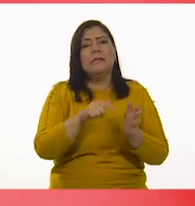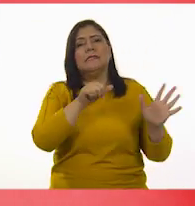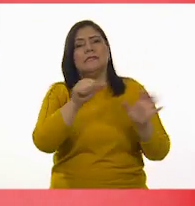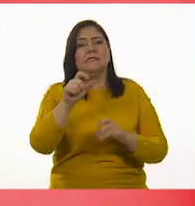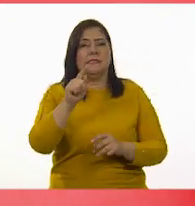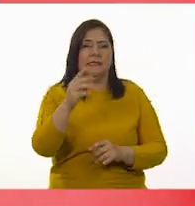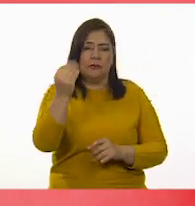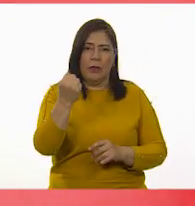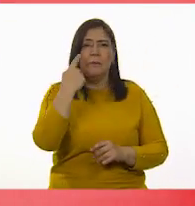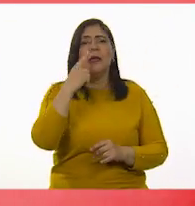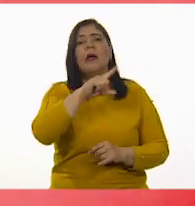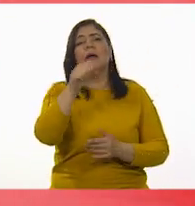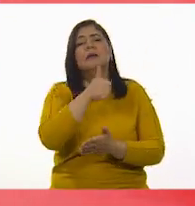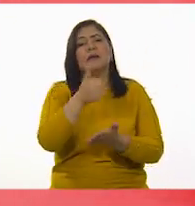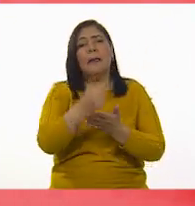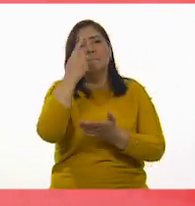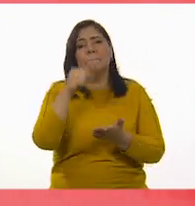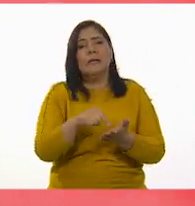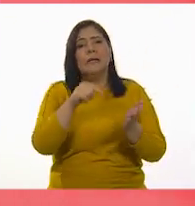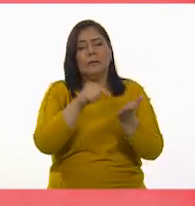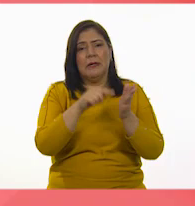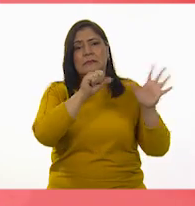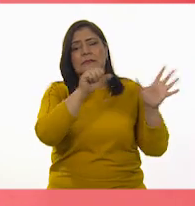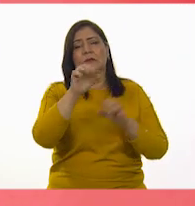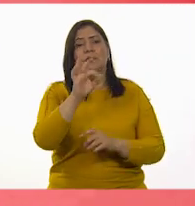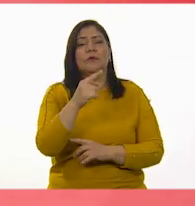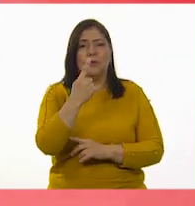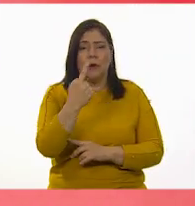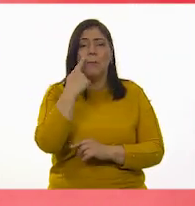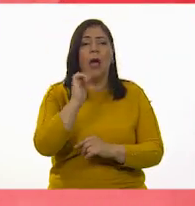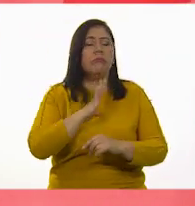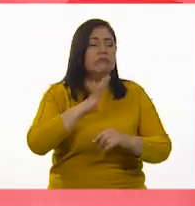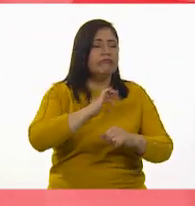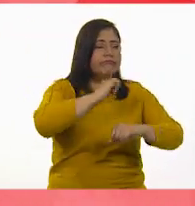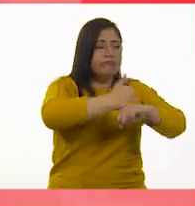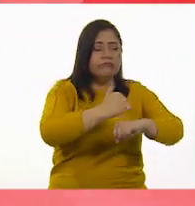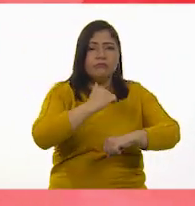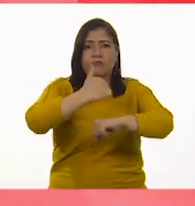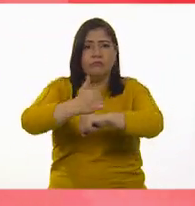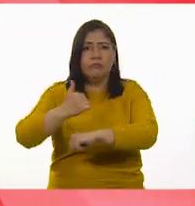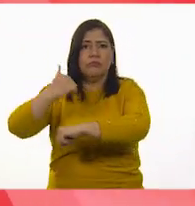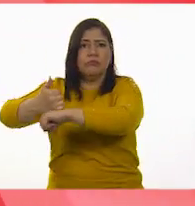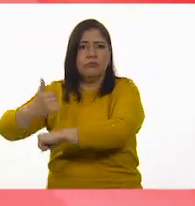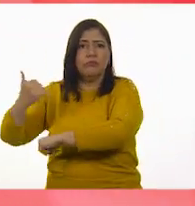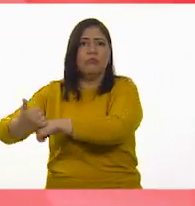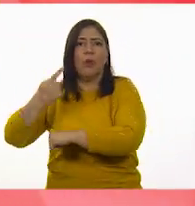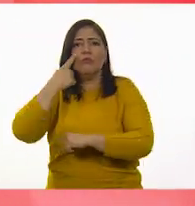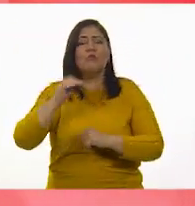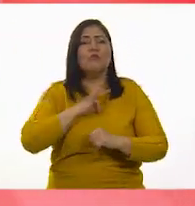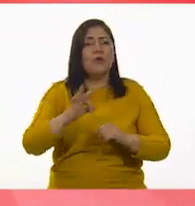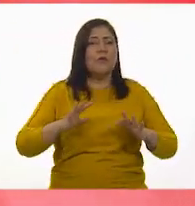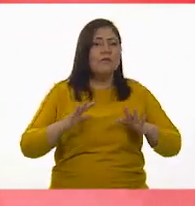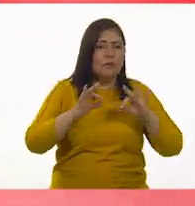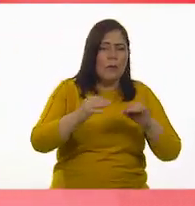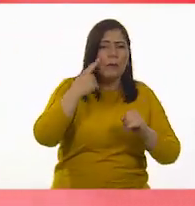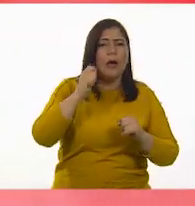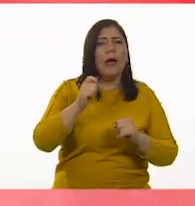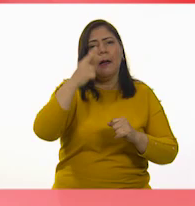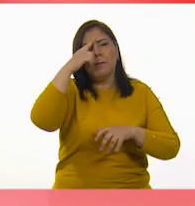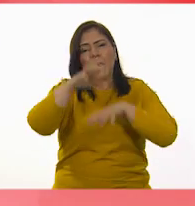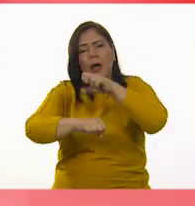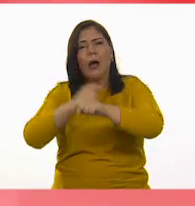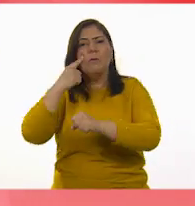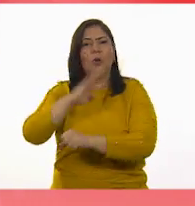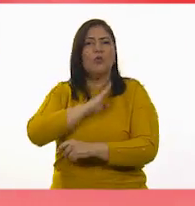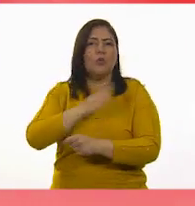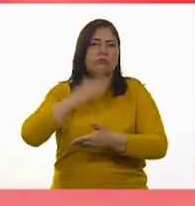1679 y Ciudad en 1741. Fue parte de la serie de asentamientos permanentes que se fundarían con fines colonizadores en la región para